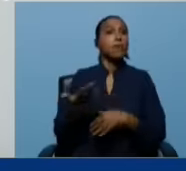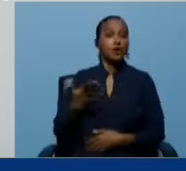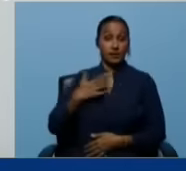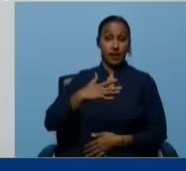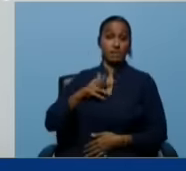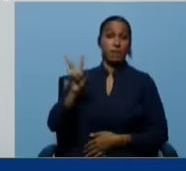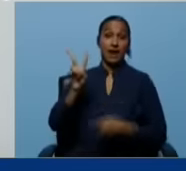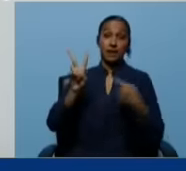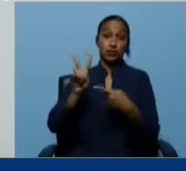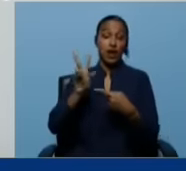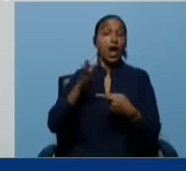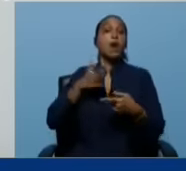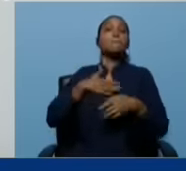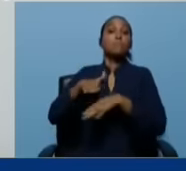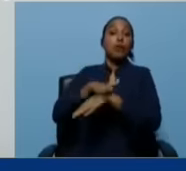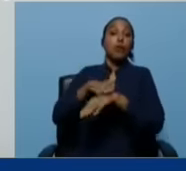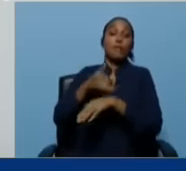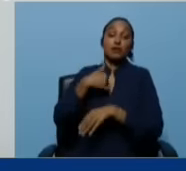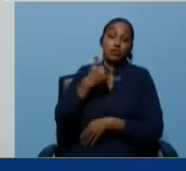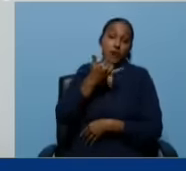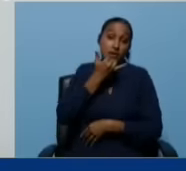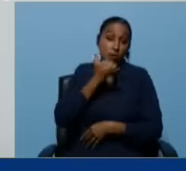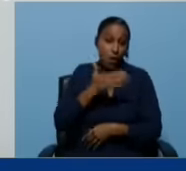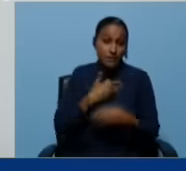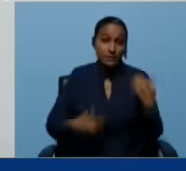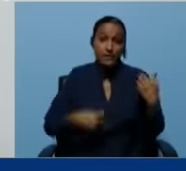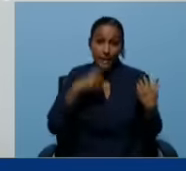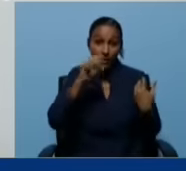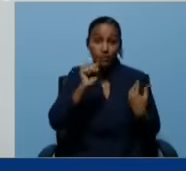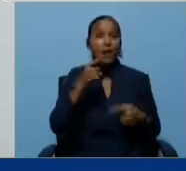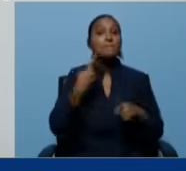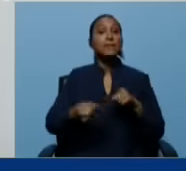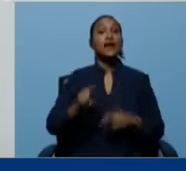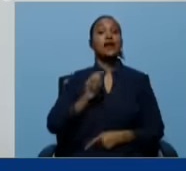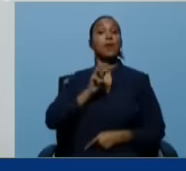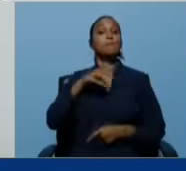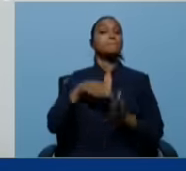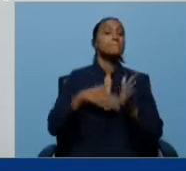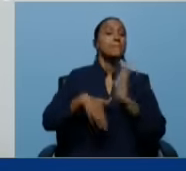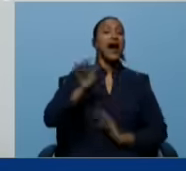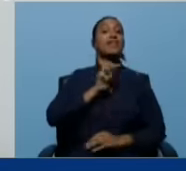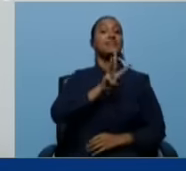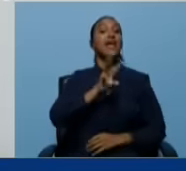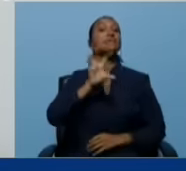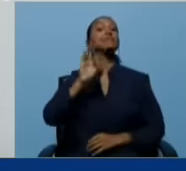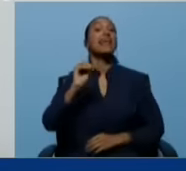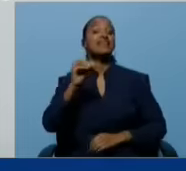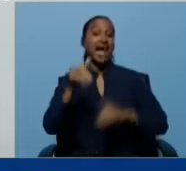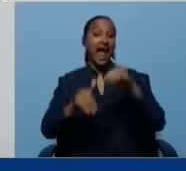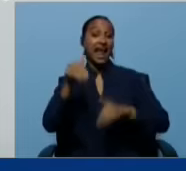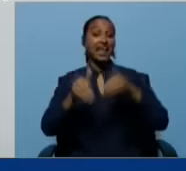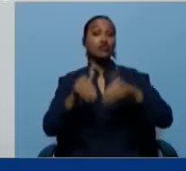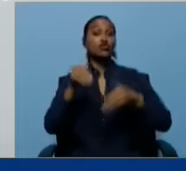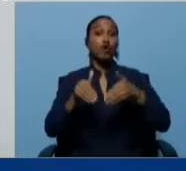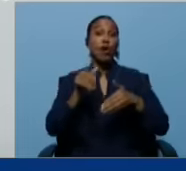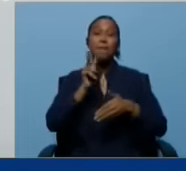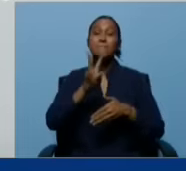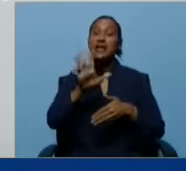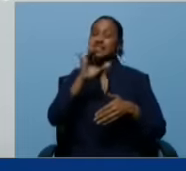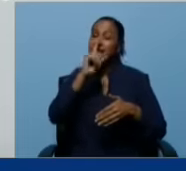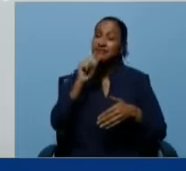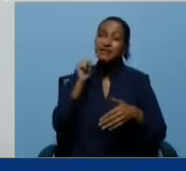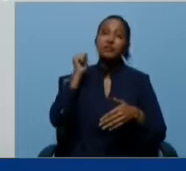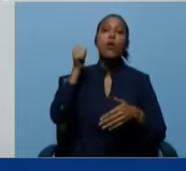Maduro, más de 30 elecciones en menos de 25 años. Y el proceso electoral del 28 de